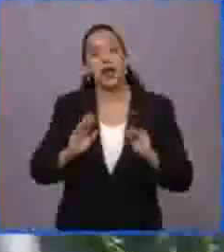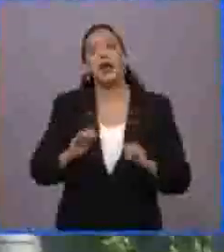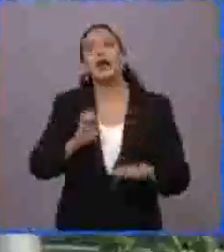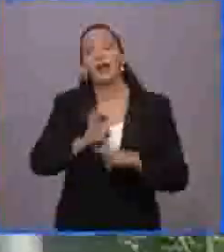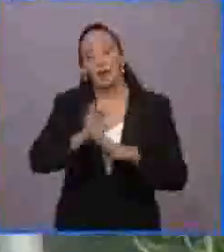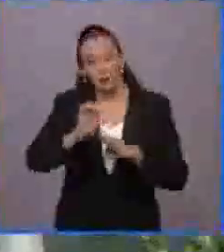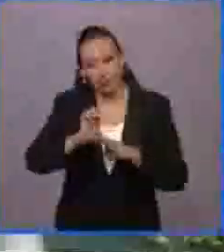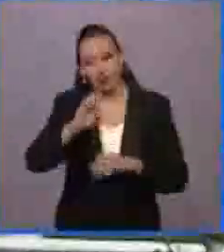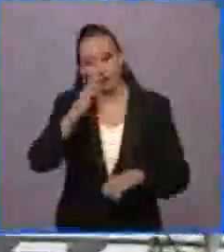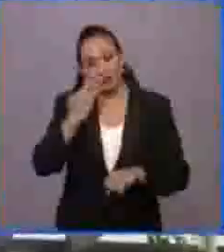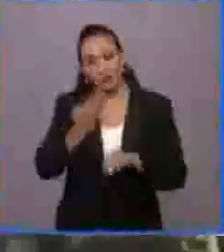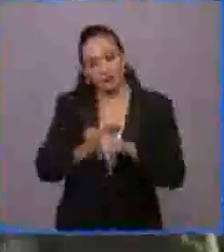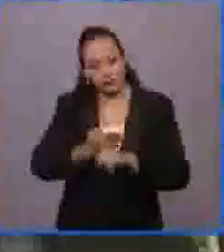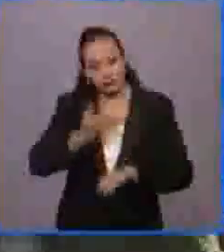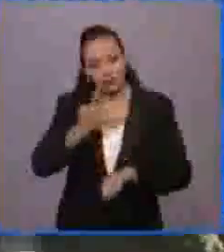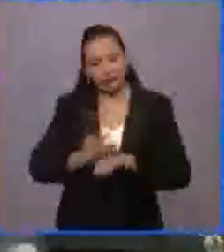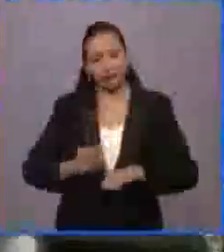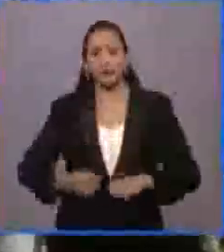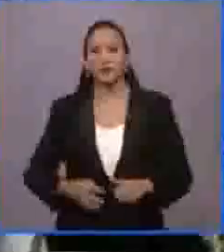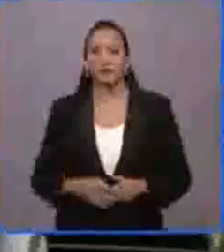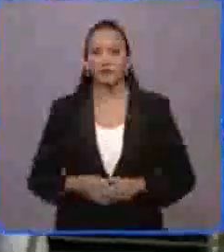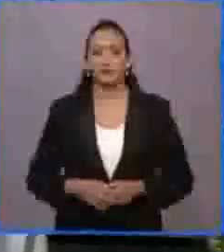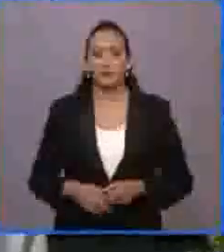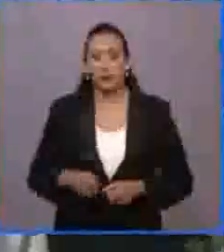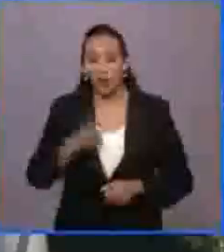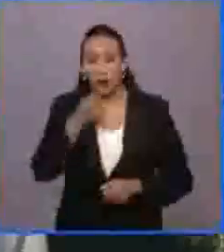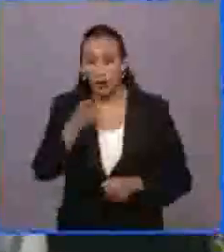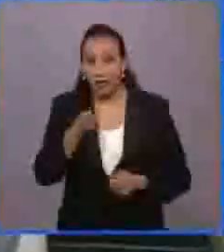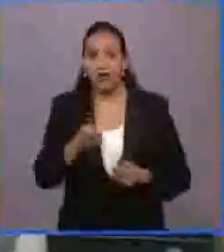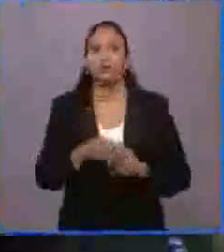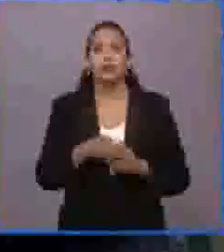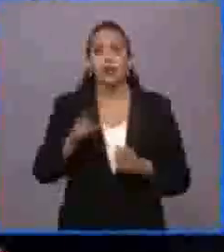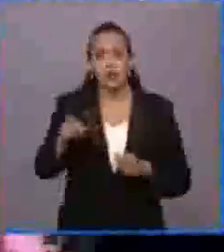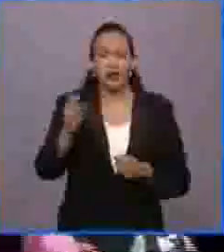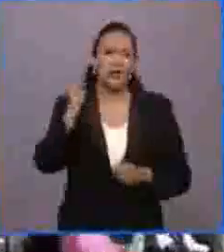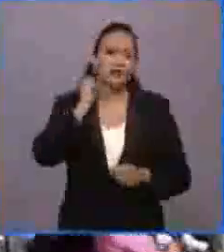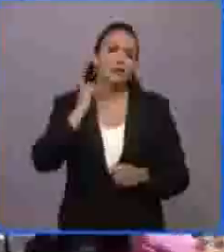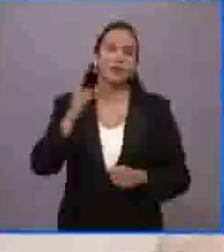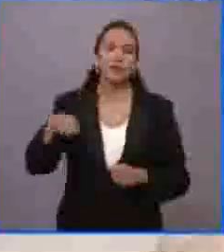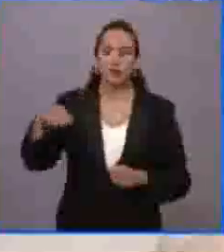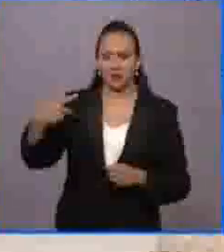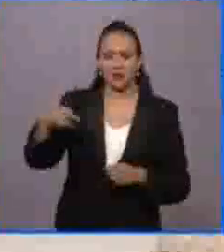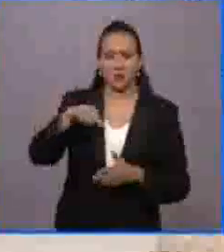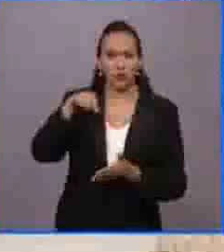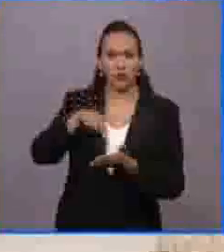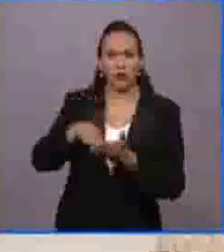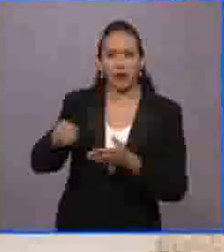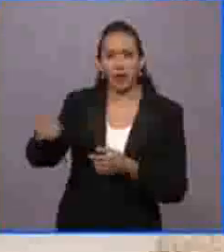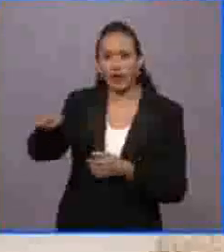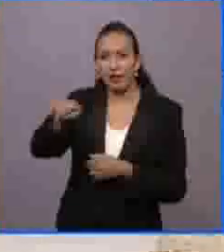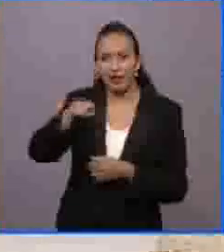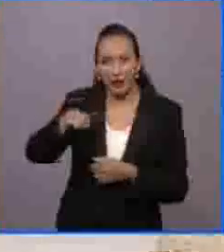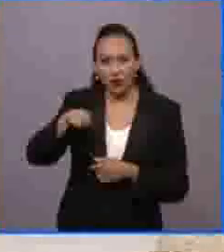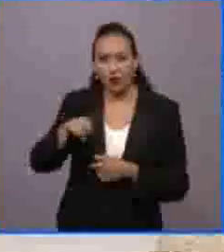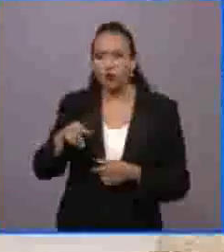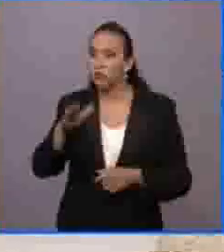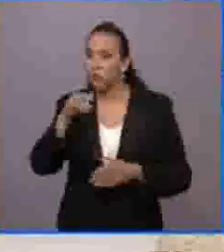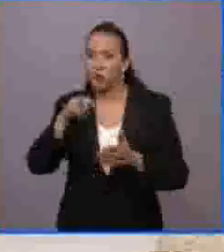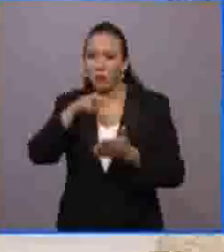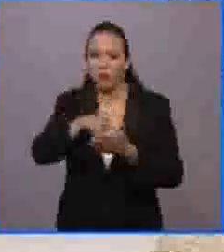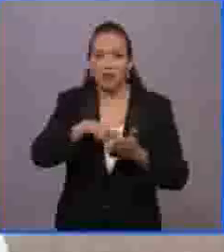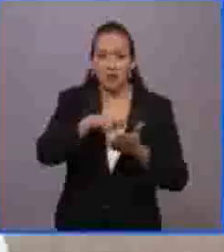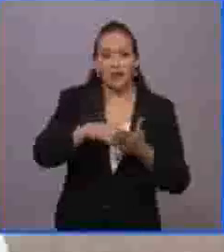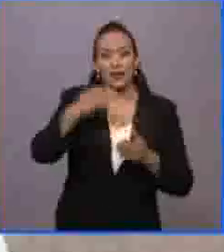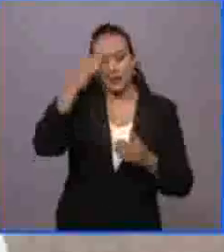las responsabilidades correspondientes. Reiteró el criterio de que el Congreso local carece de libertad configurativa para modificar